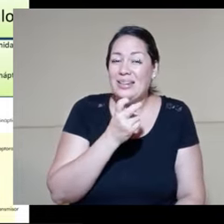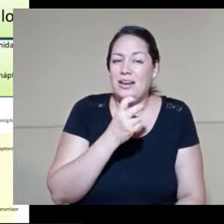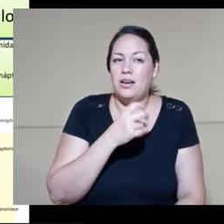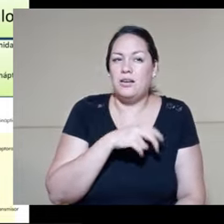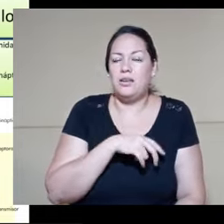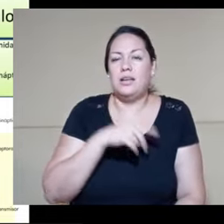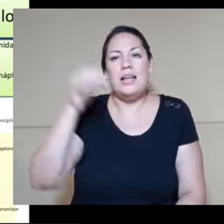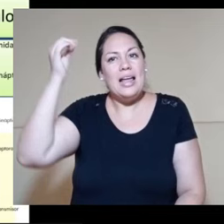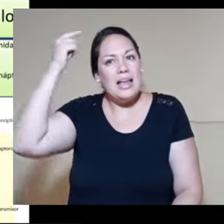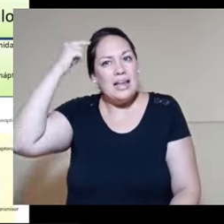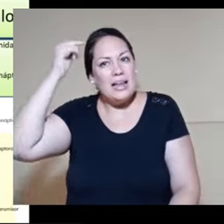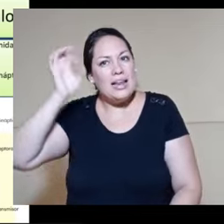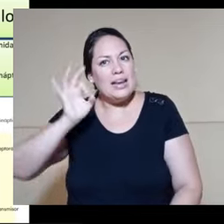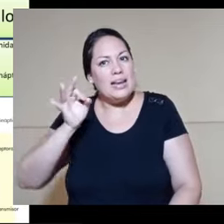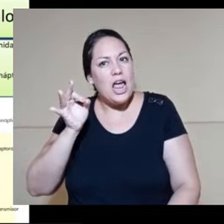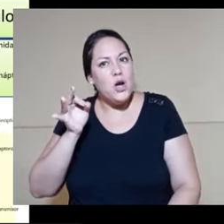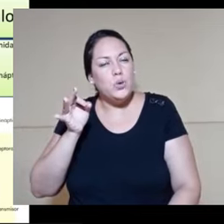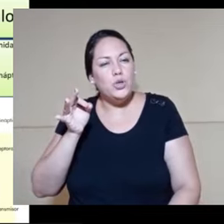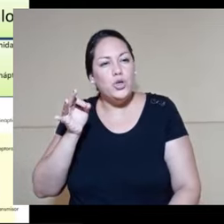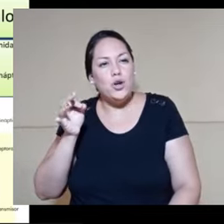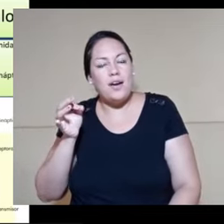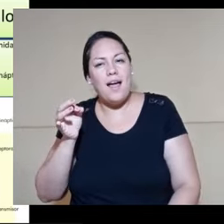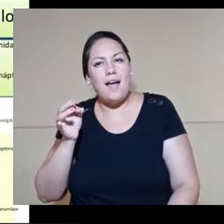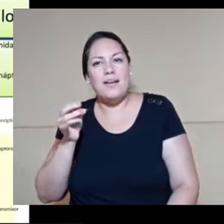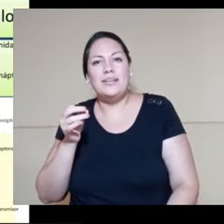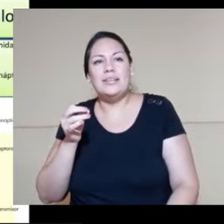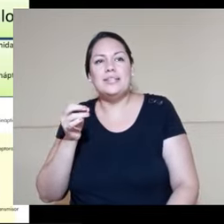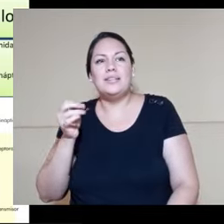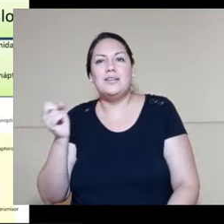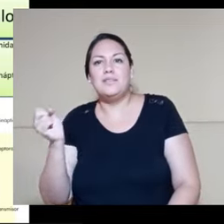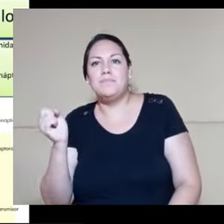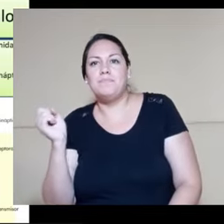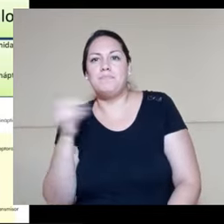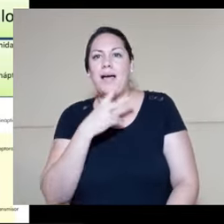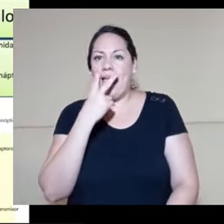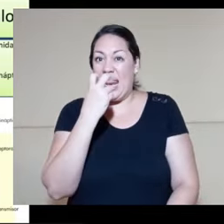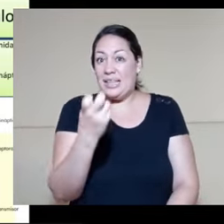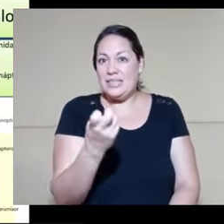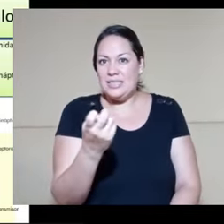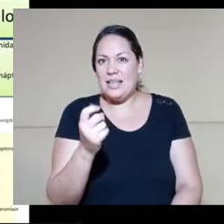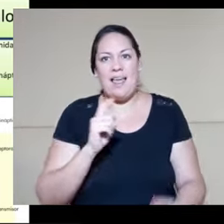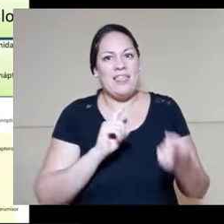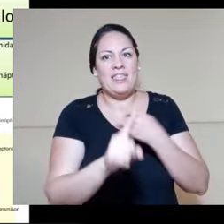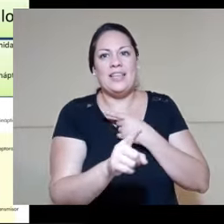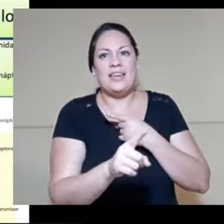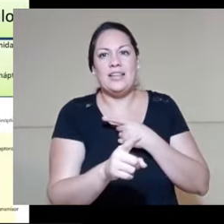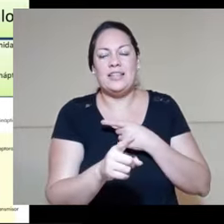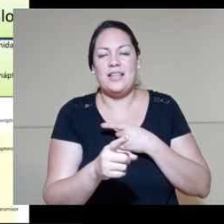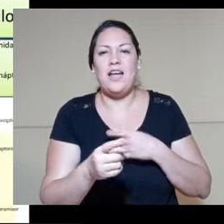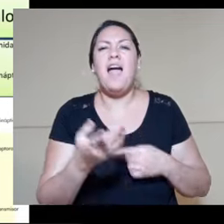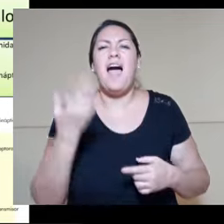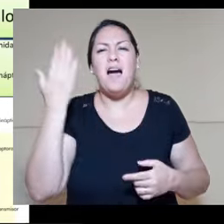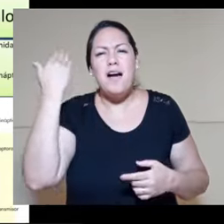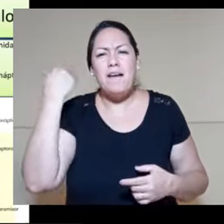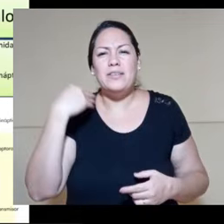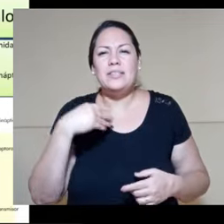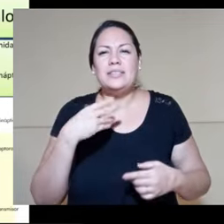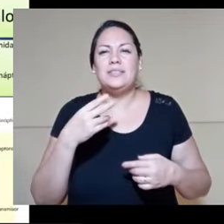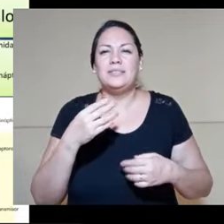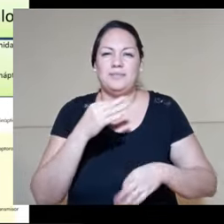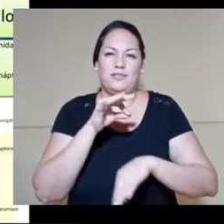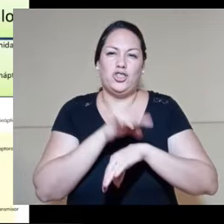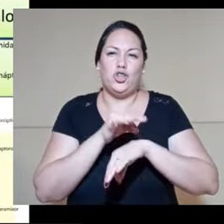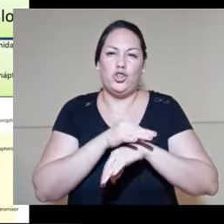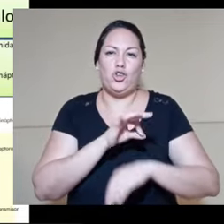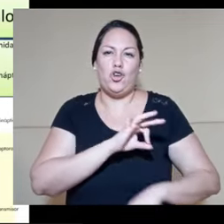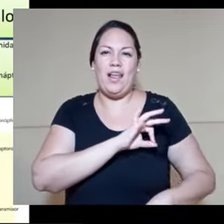pasa corriente eléctrica. Las neuronas permiten que pase directamente corriente. Por eso nos ponen y